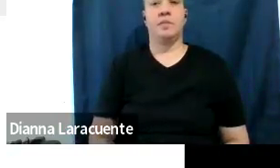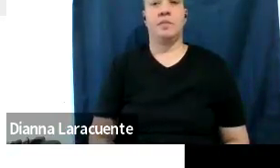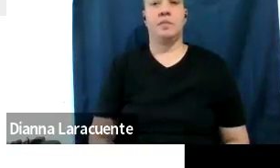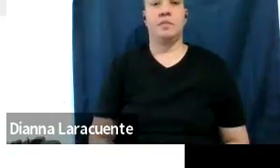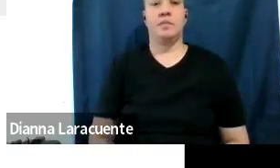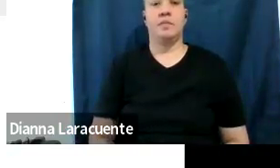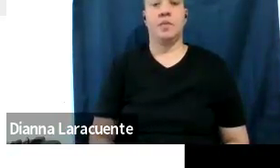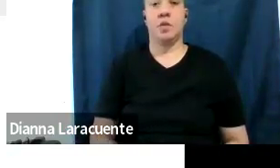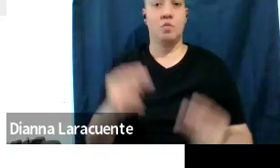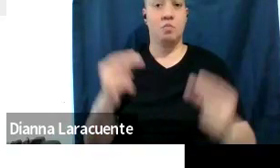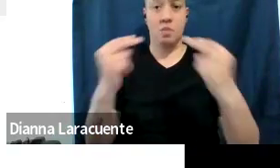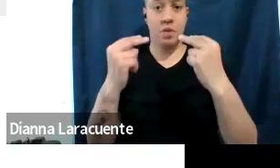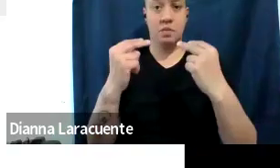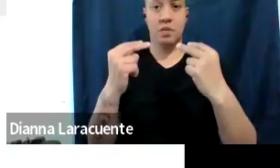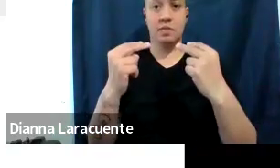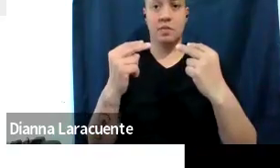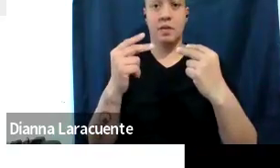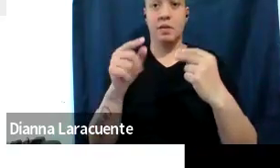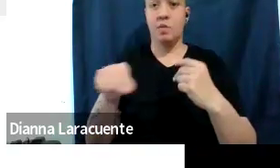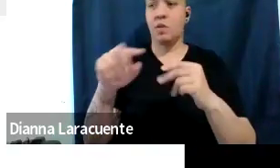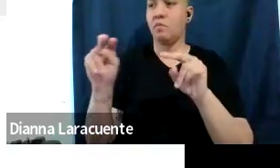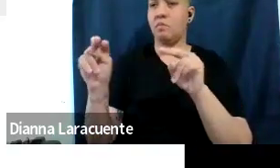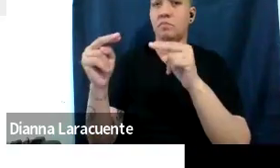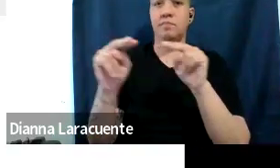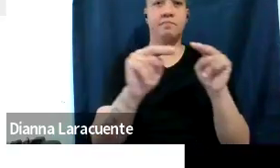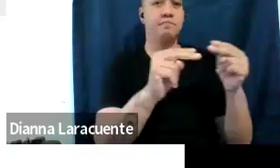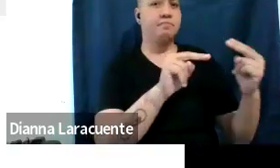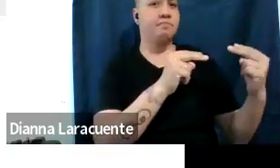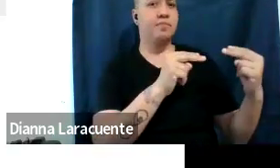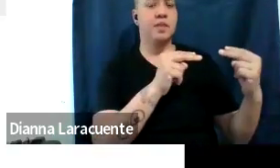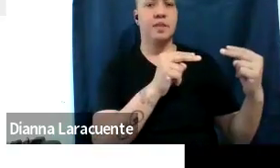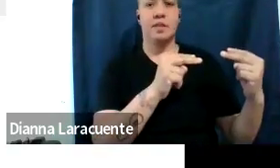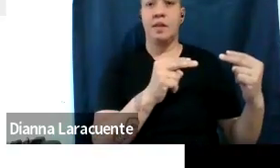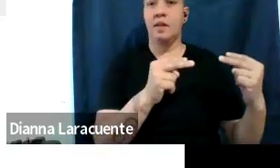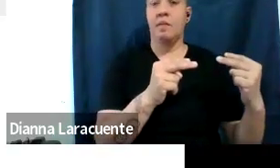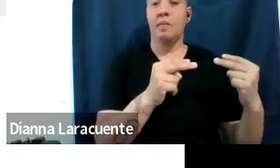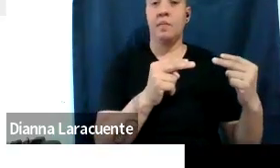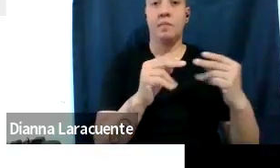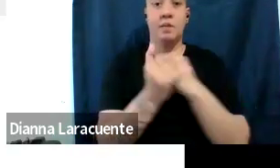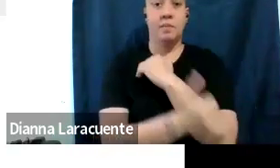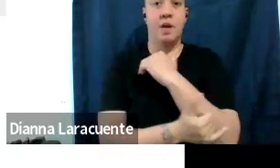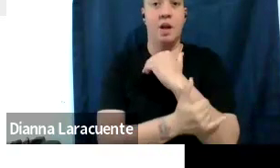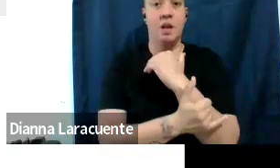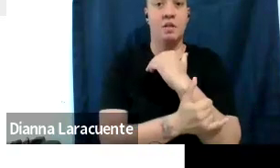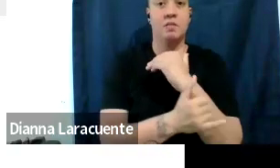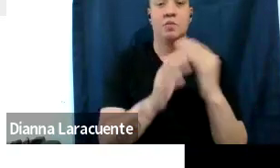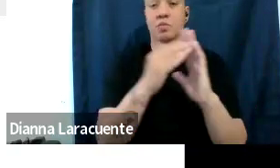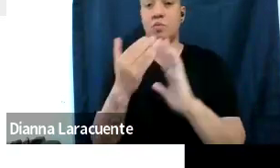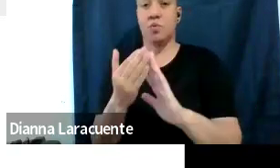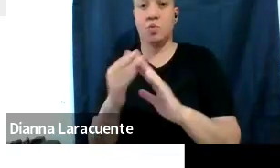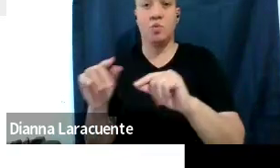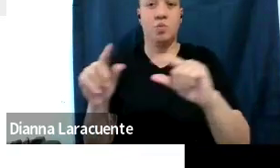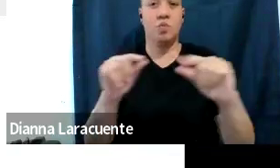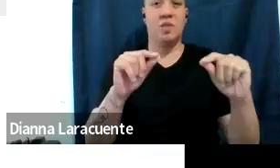no me miren a mí, mírense los unos a los otros, miren cómo está este país. De las ciudades y los campos se alza el rumor de un